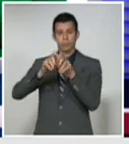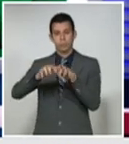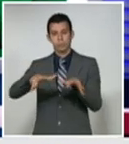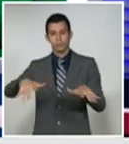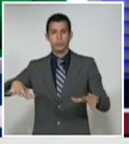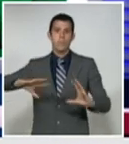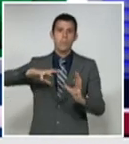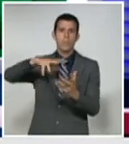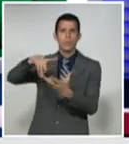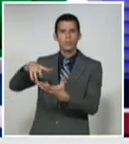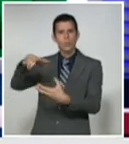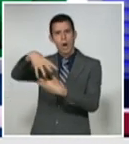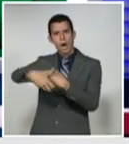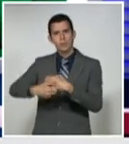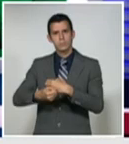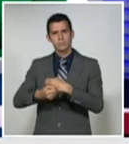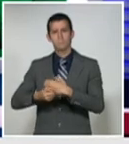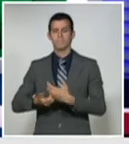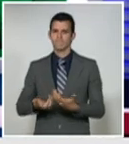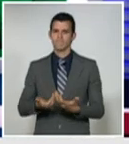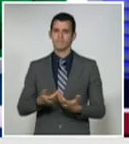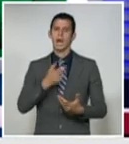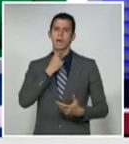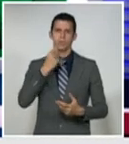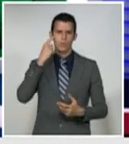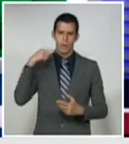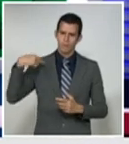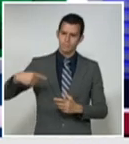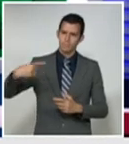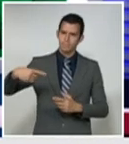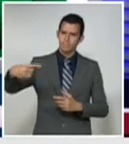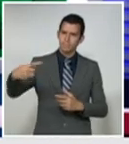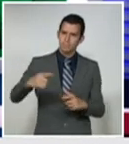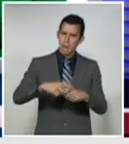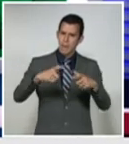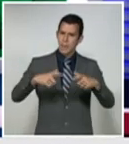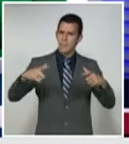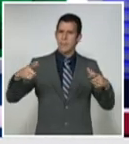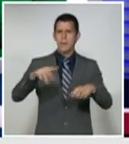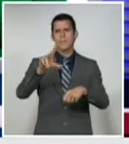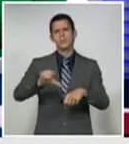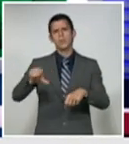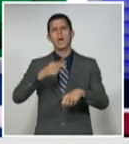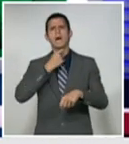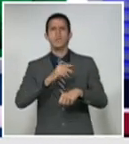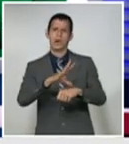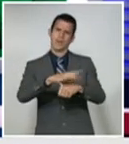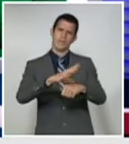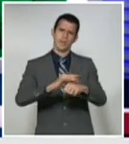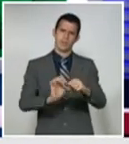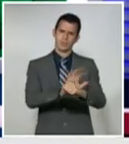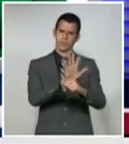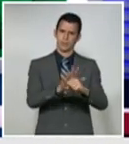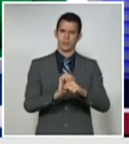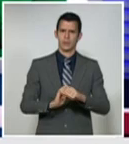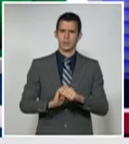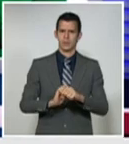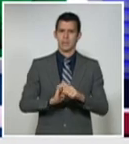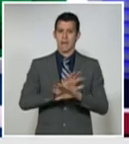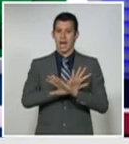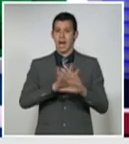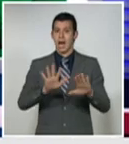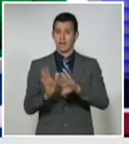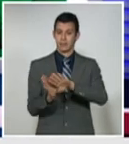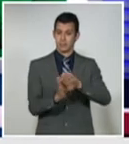personas que, como también se ha ido identificando, van quedando con una secuela de la